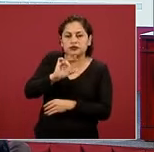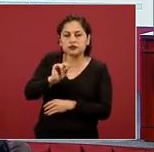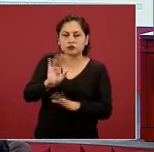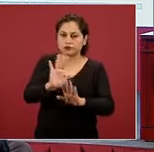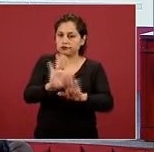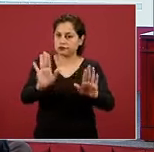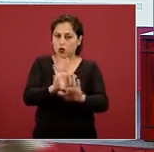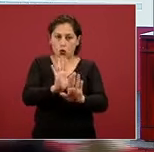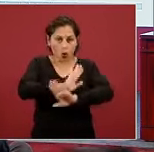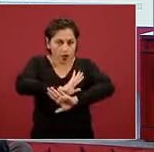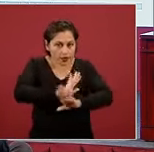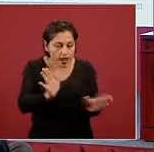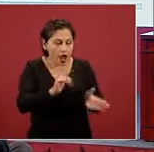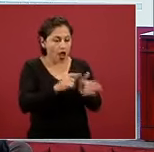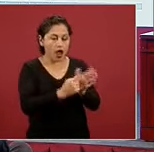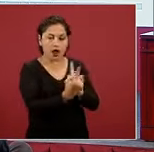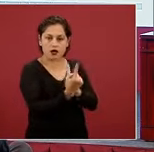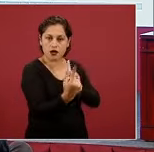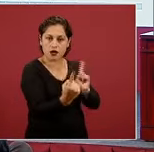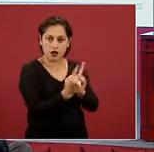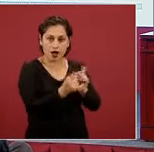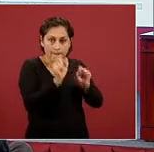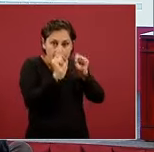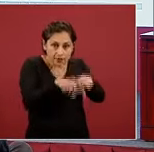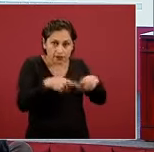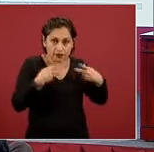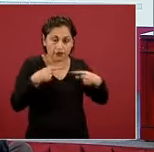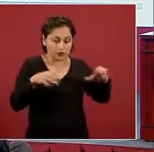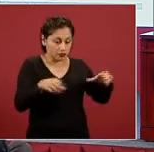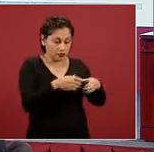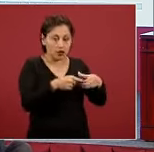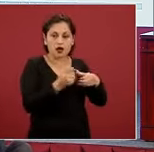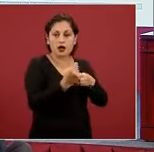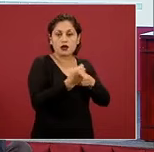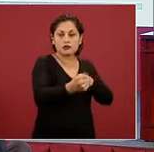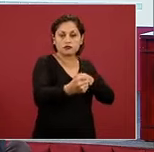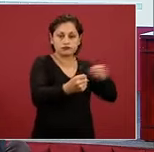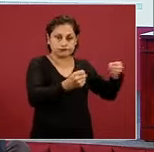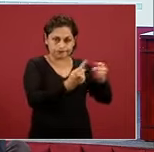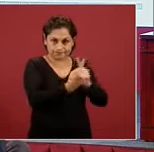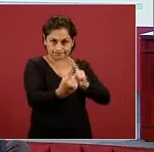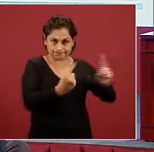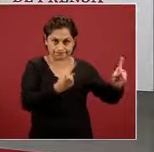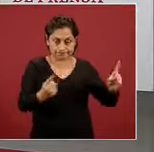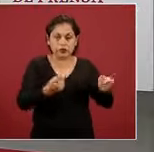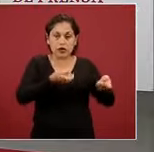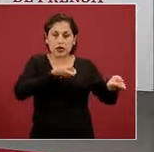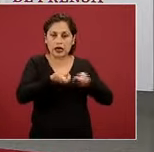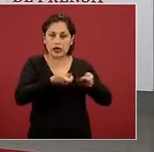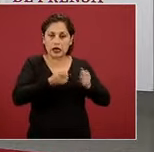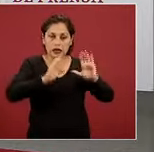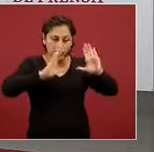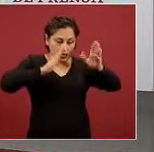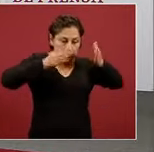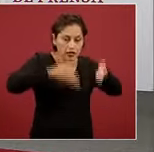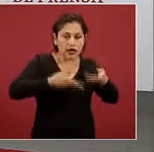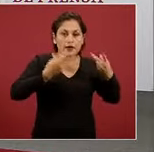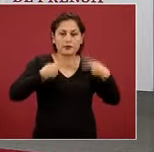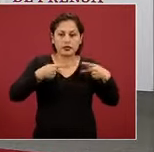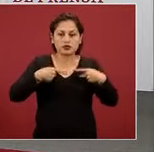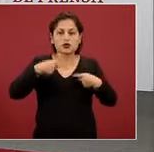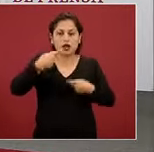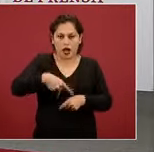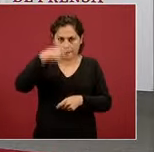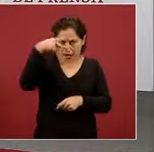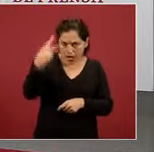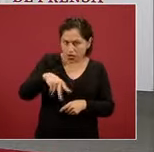transmisión mediante el aislamiento temporal de las personas. Eso se llama contención centrada en personas. La hacemos en todo el mundo, en México la